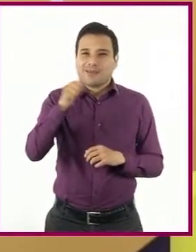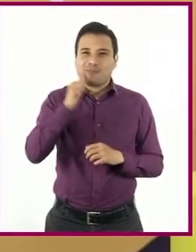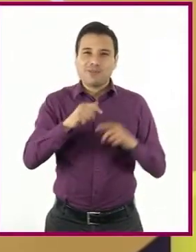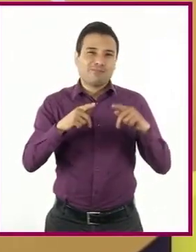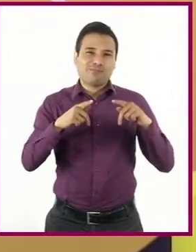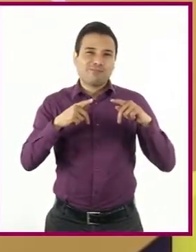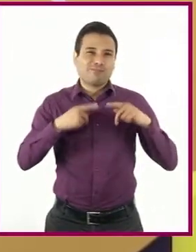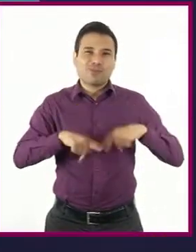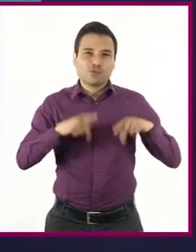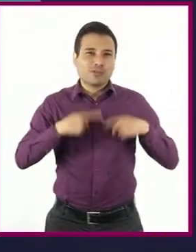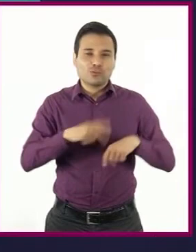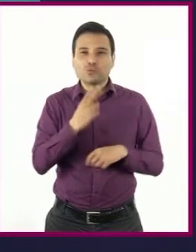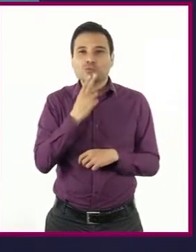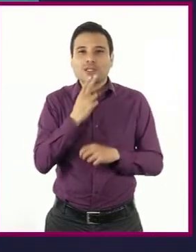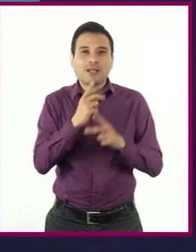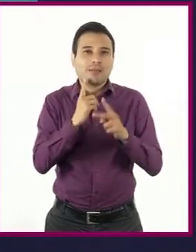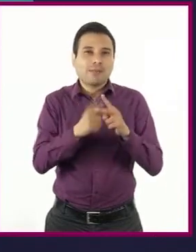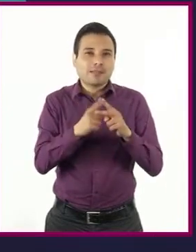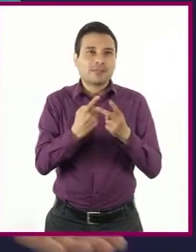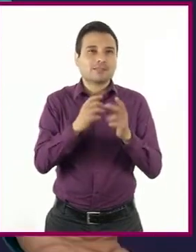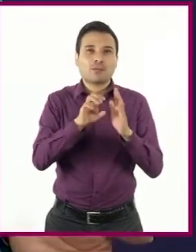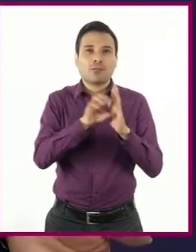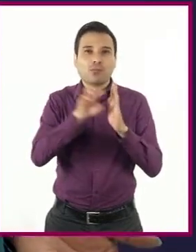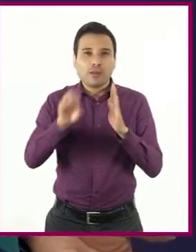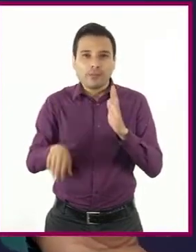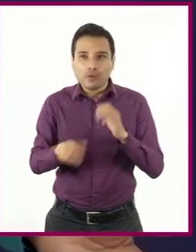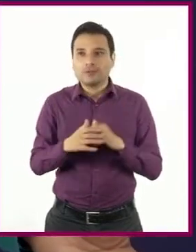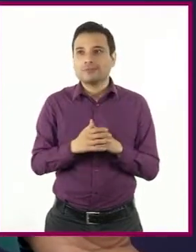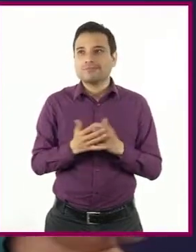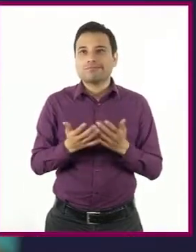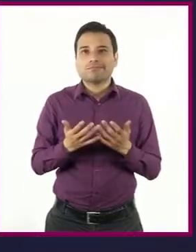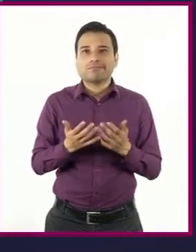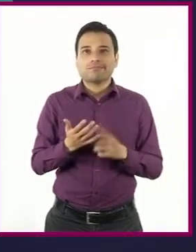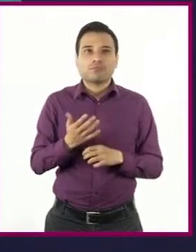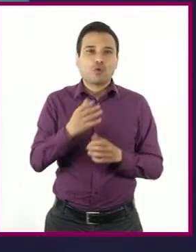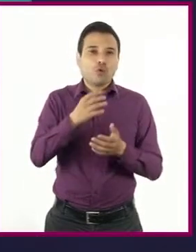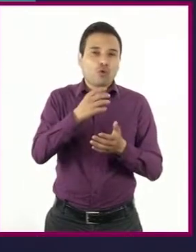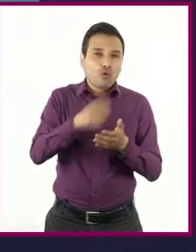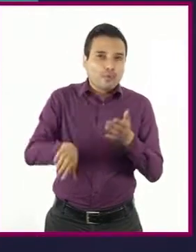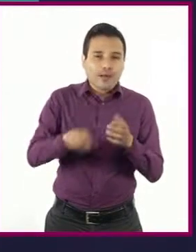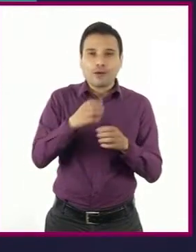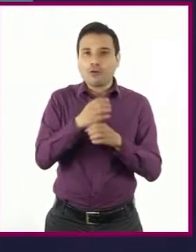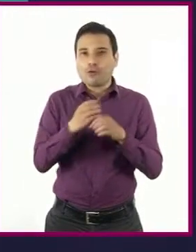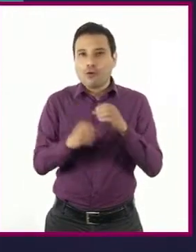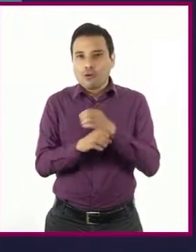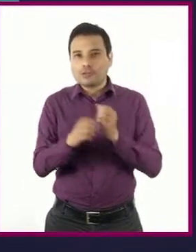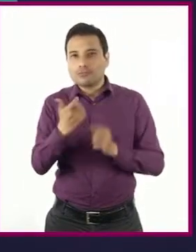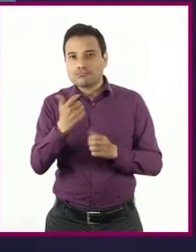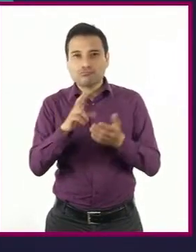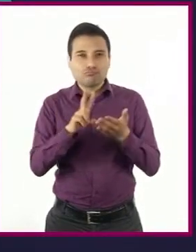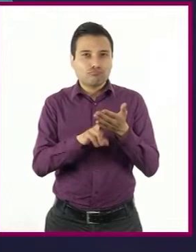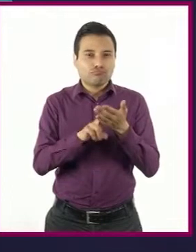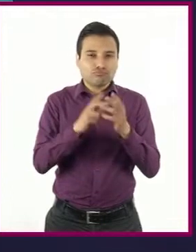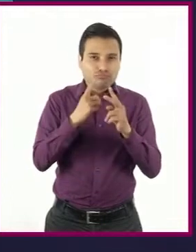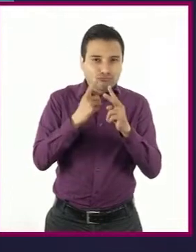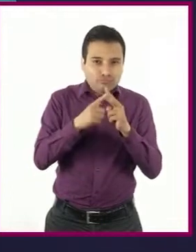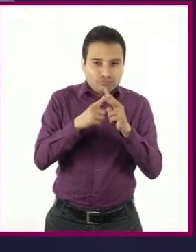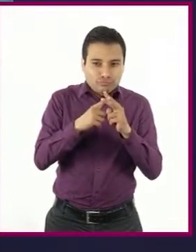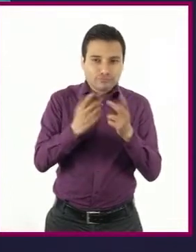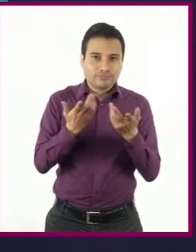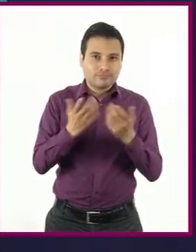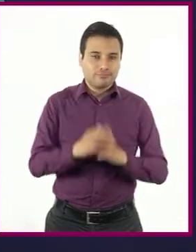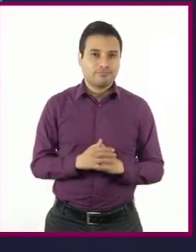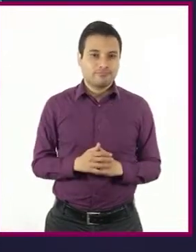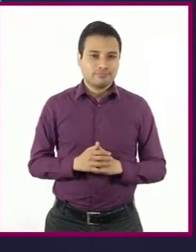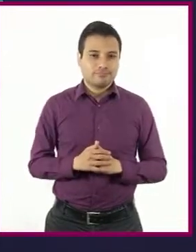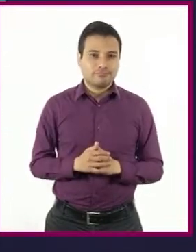la referente a situaciones como el cálculo de los costos de producción de artículos, la cotización del precio final de un producto,